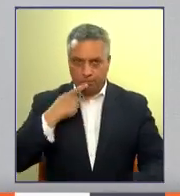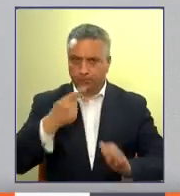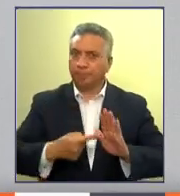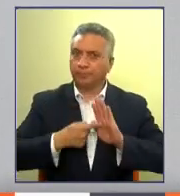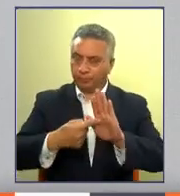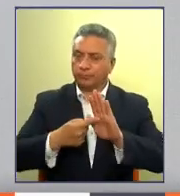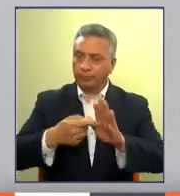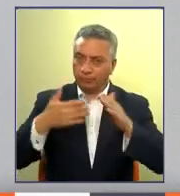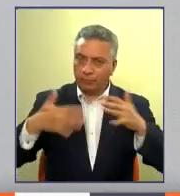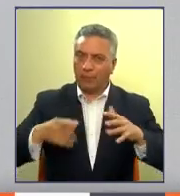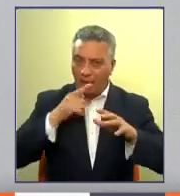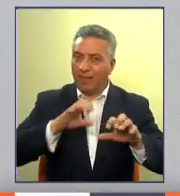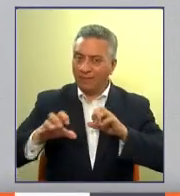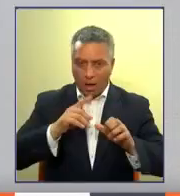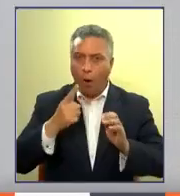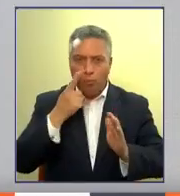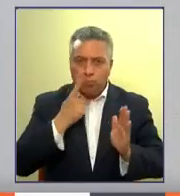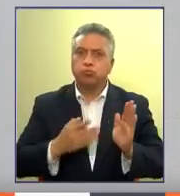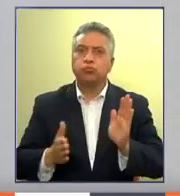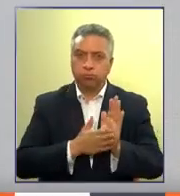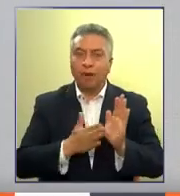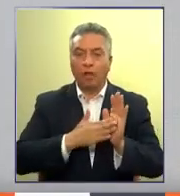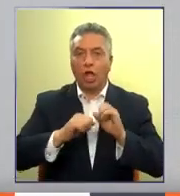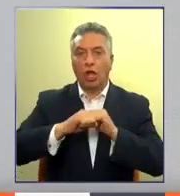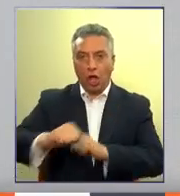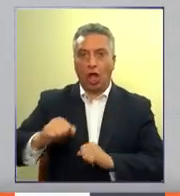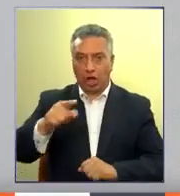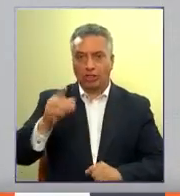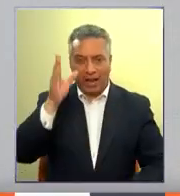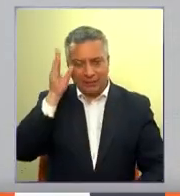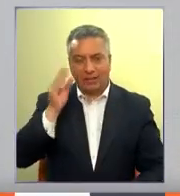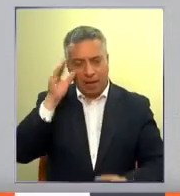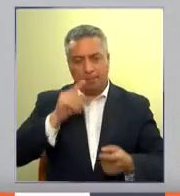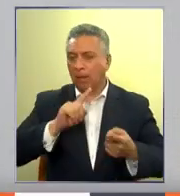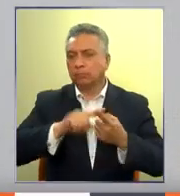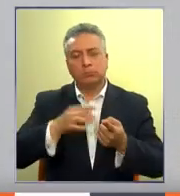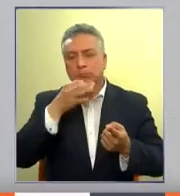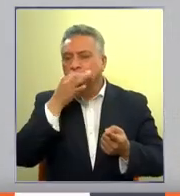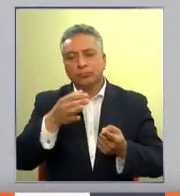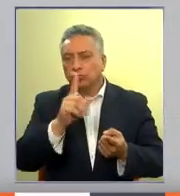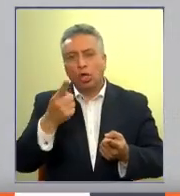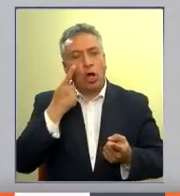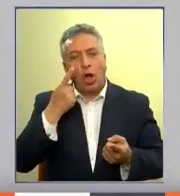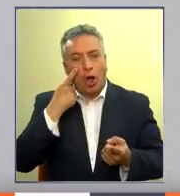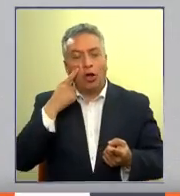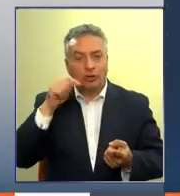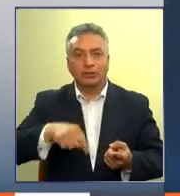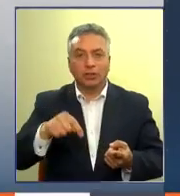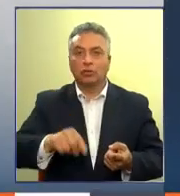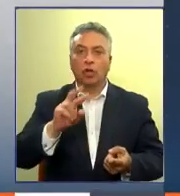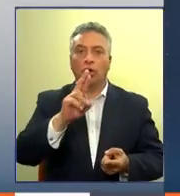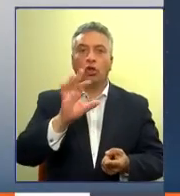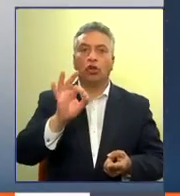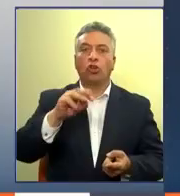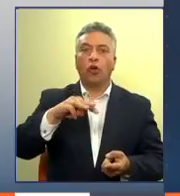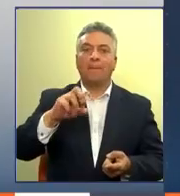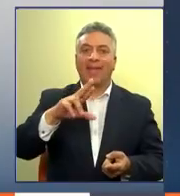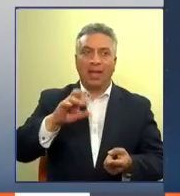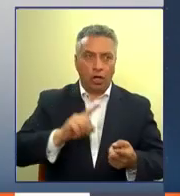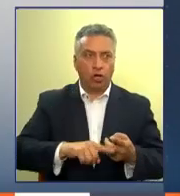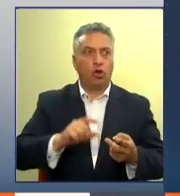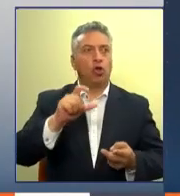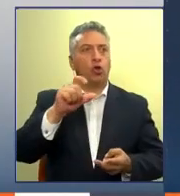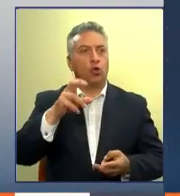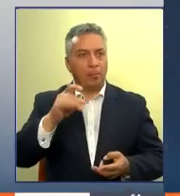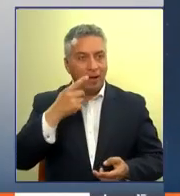tienen actividades probadas anti-Alzheimer. Hay muchos de ellos, por ejemplo, por mencionarte algunos de los conocidos acá, el romero. Romero, cúrcuma, cebolla,